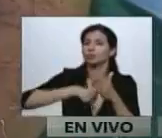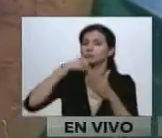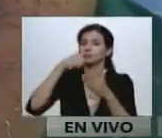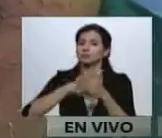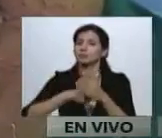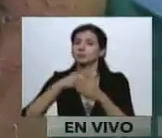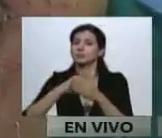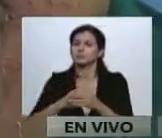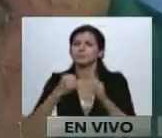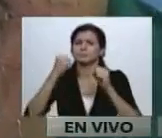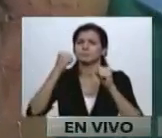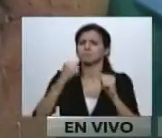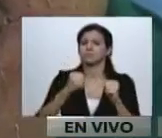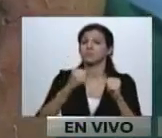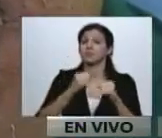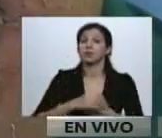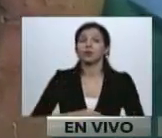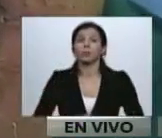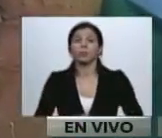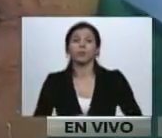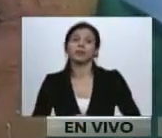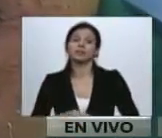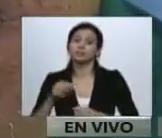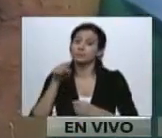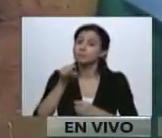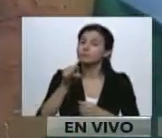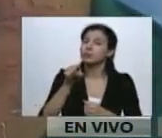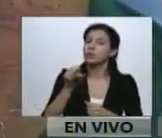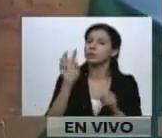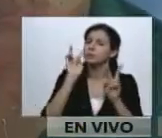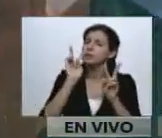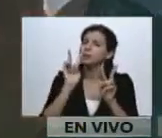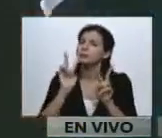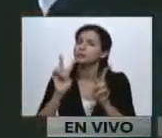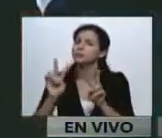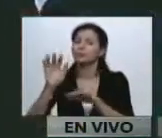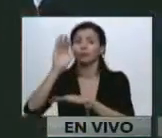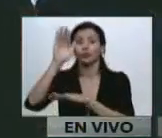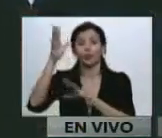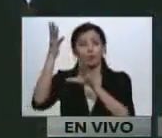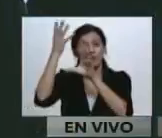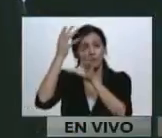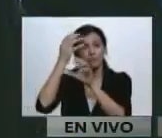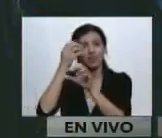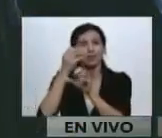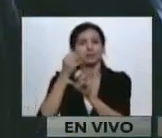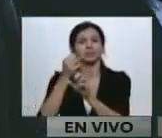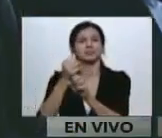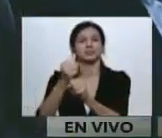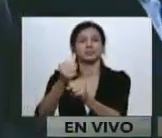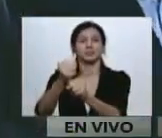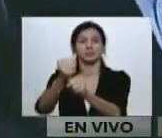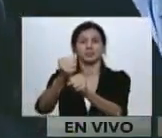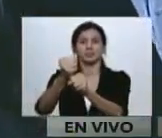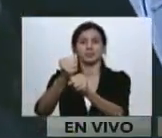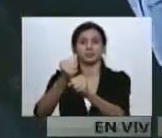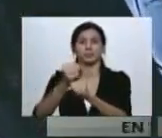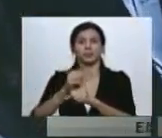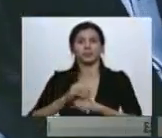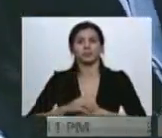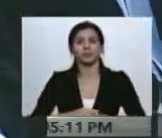con porfía, por eso es que hoy miramos con confianza